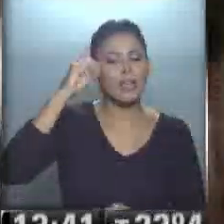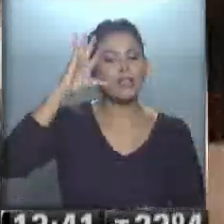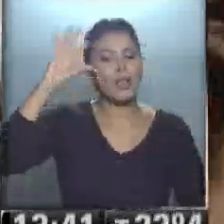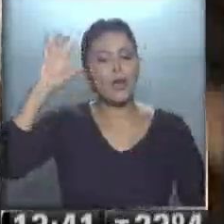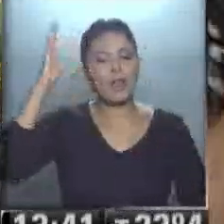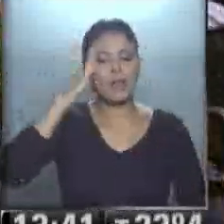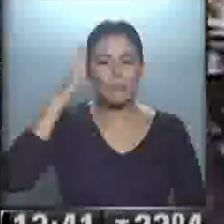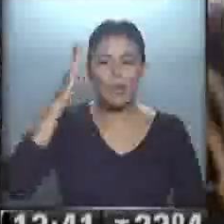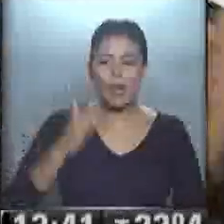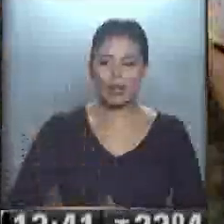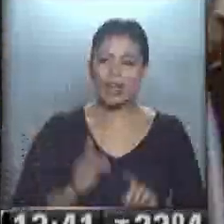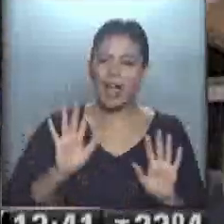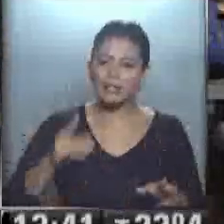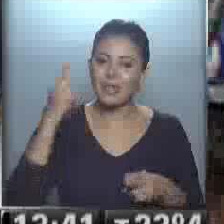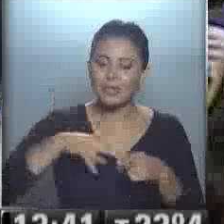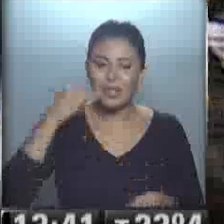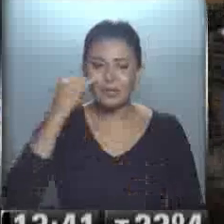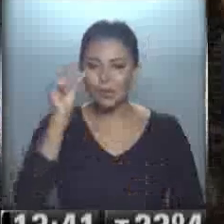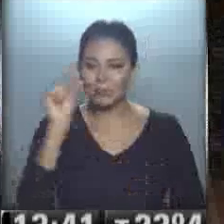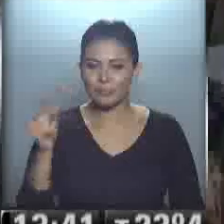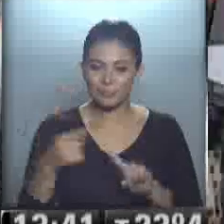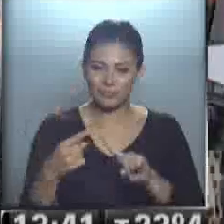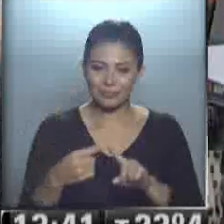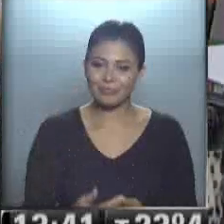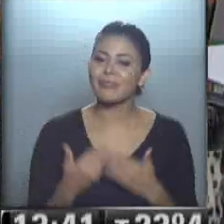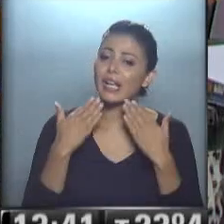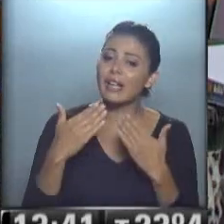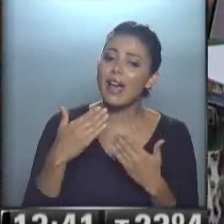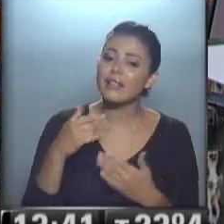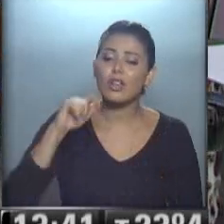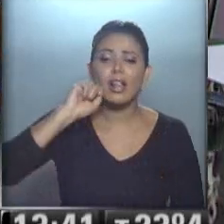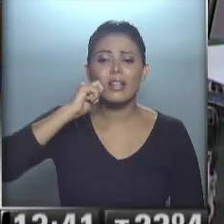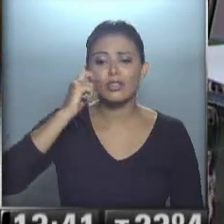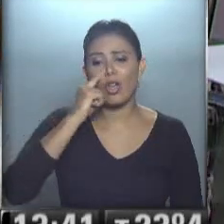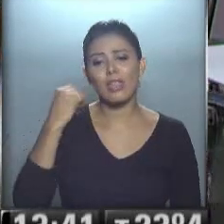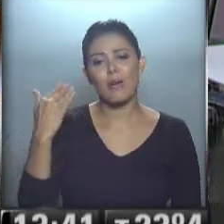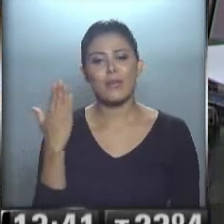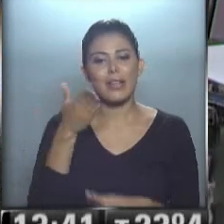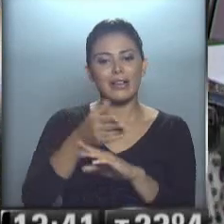memoria, la Plaza de Mayo. Nos reencontramos. Gracias, Ale. Un día precioso para darse una vuelta por la plaza.